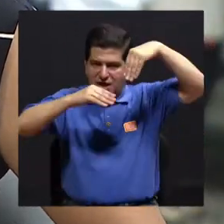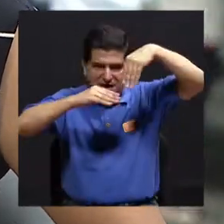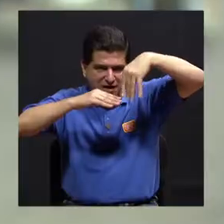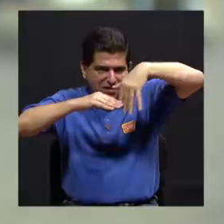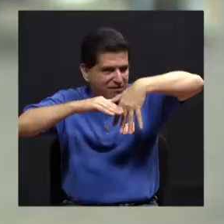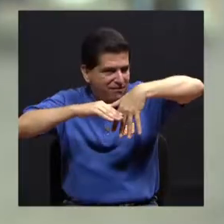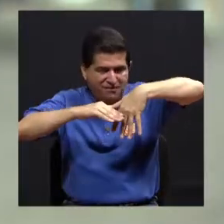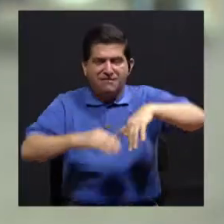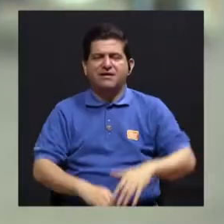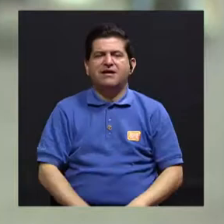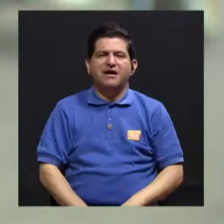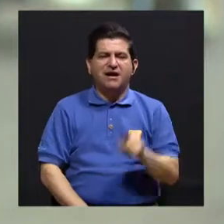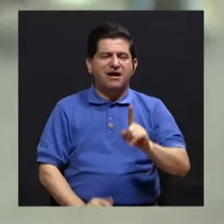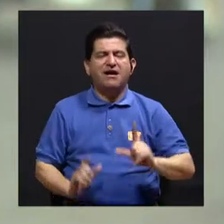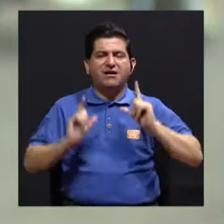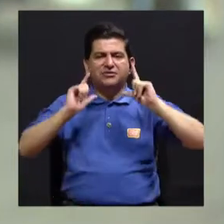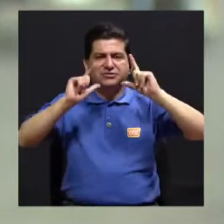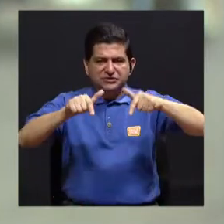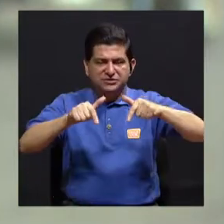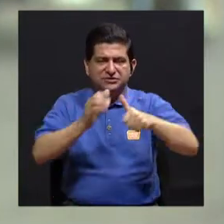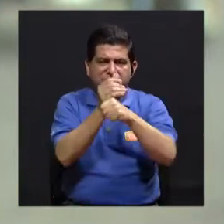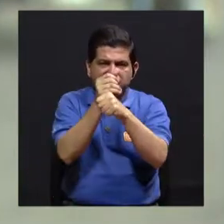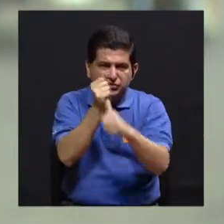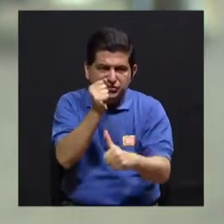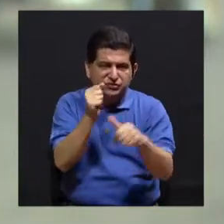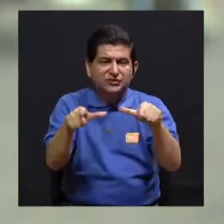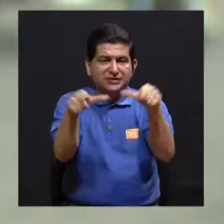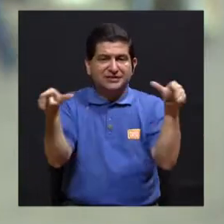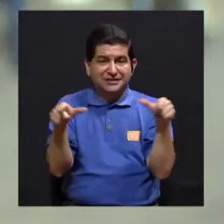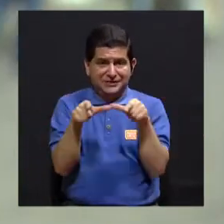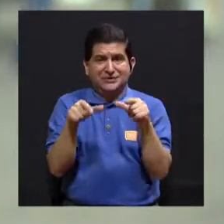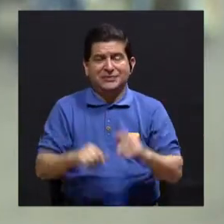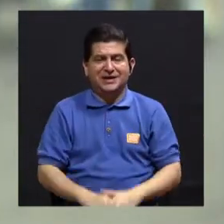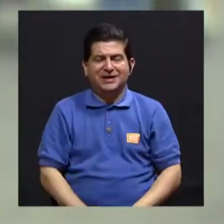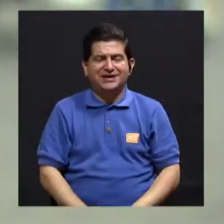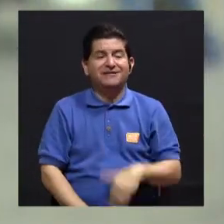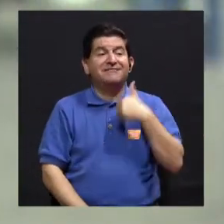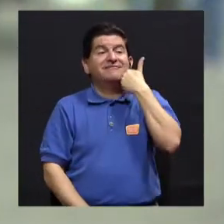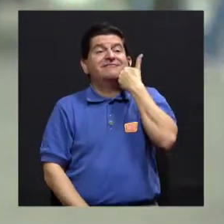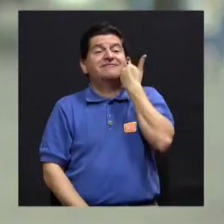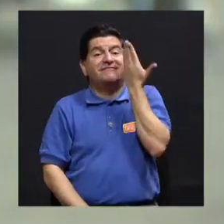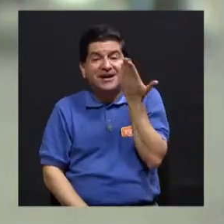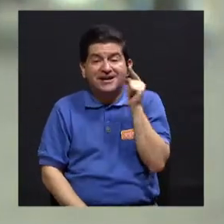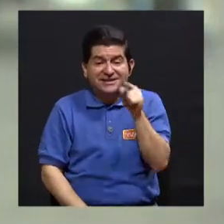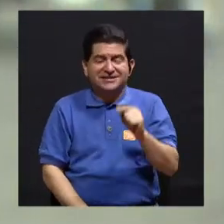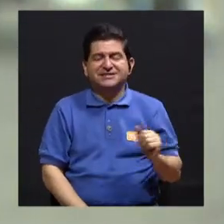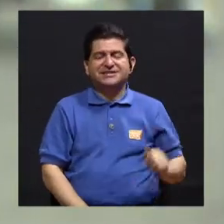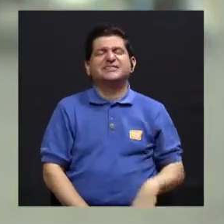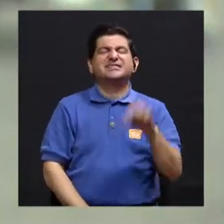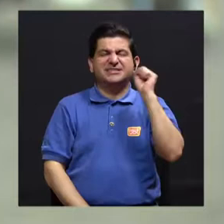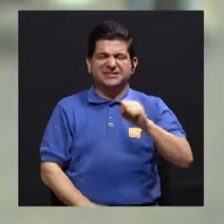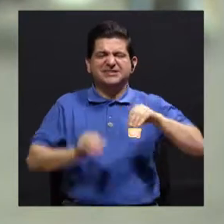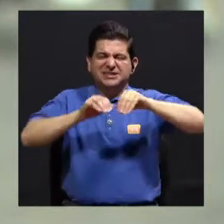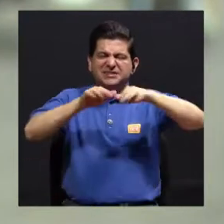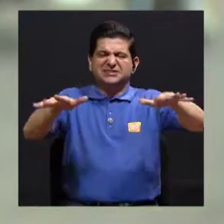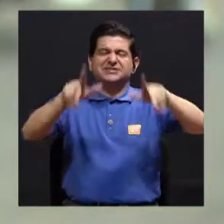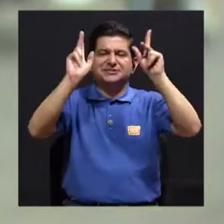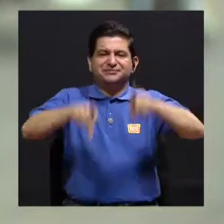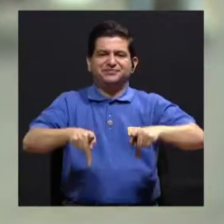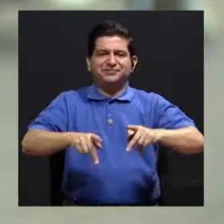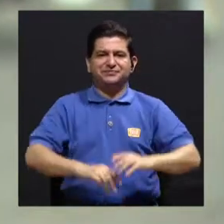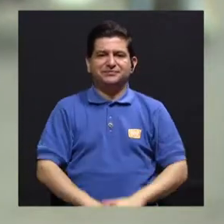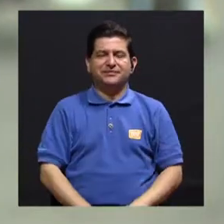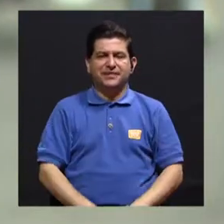del agua. Cuando hay desechos fecales en ese lugar, pues va a ser más fácil que sean contagiados hacia las